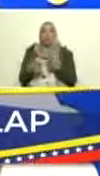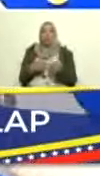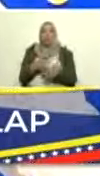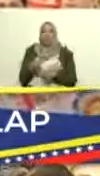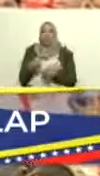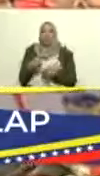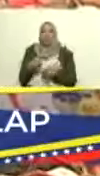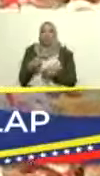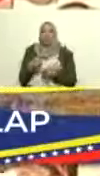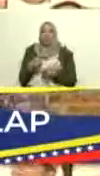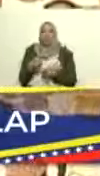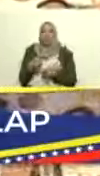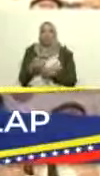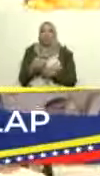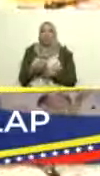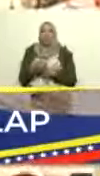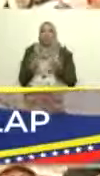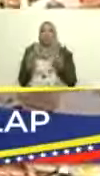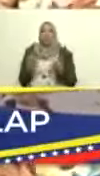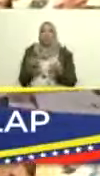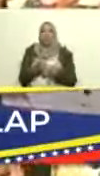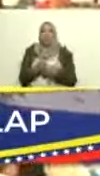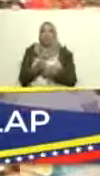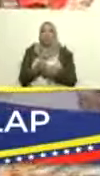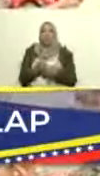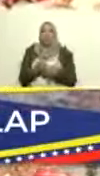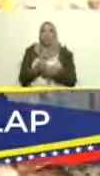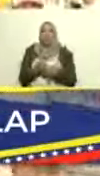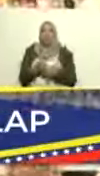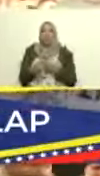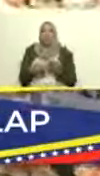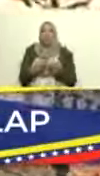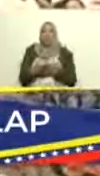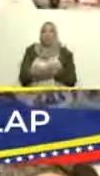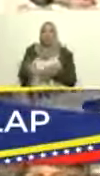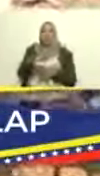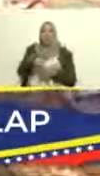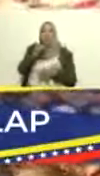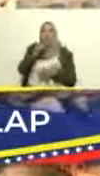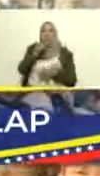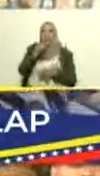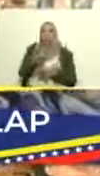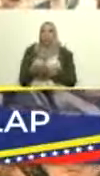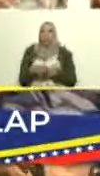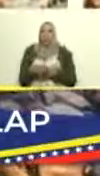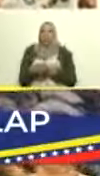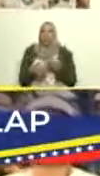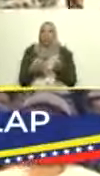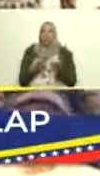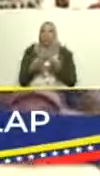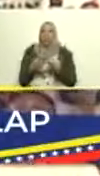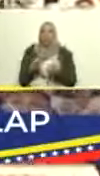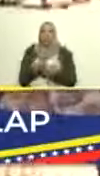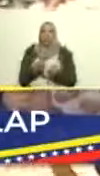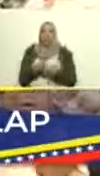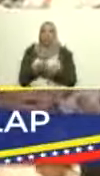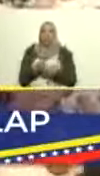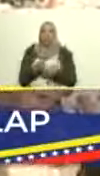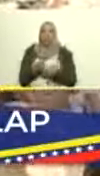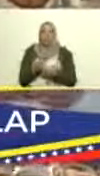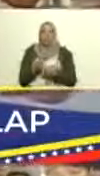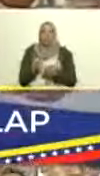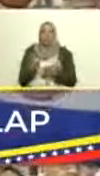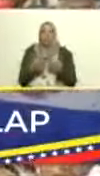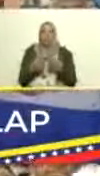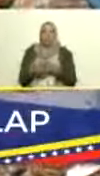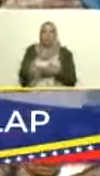formas, distribuyendo alimentos, dejando un saldo organizativo, compartiendo junto a las comunas, junto a los consejos comunales y los